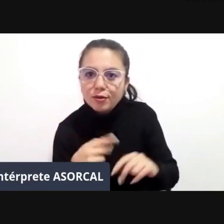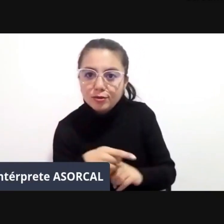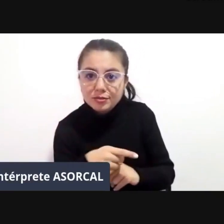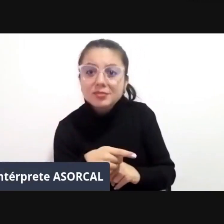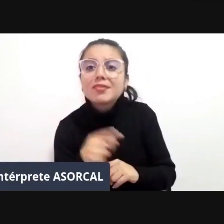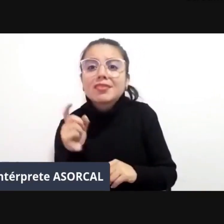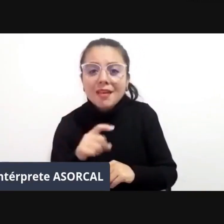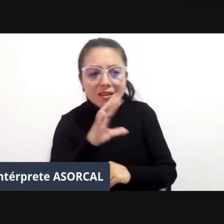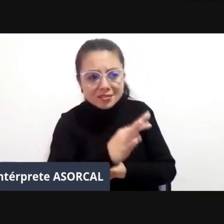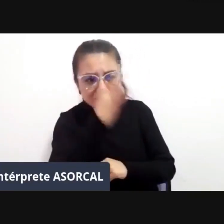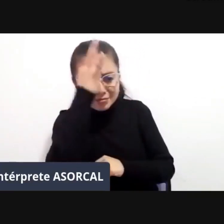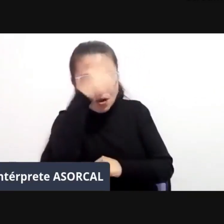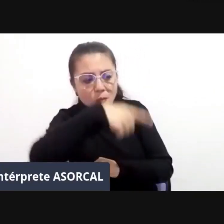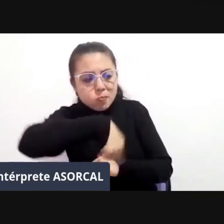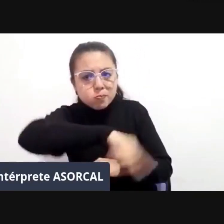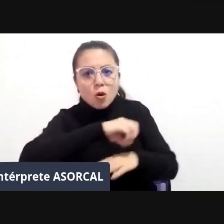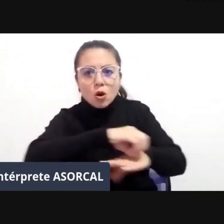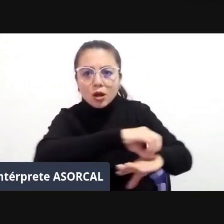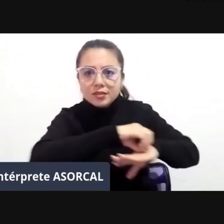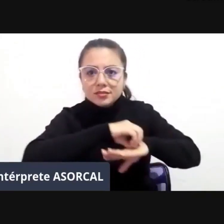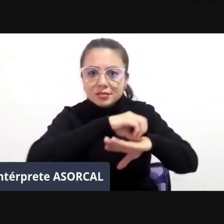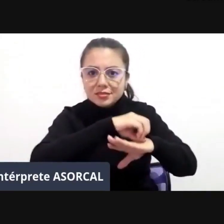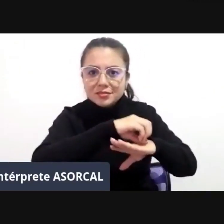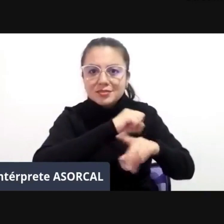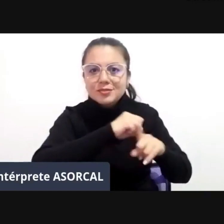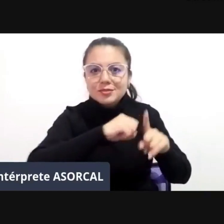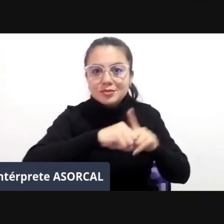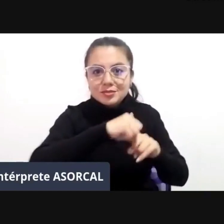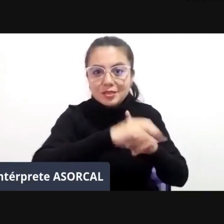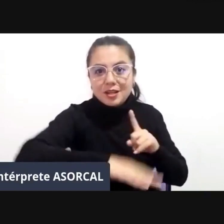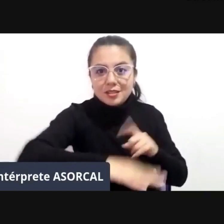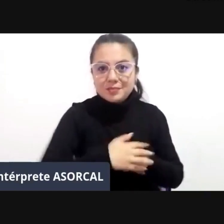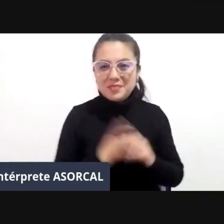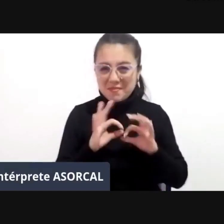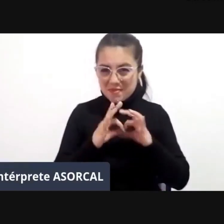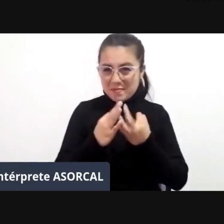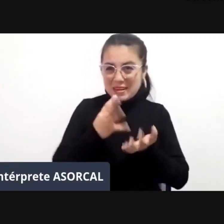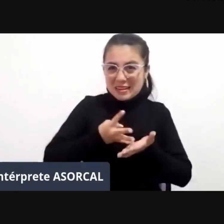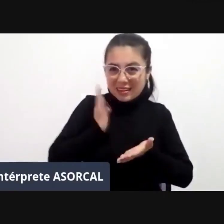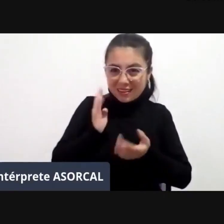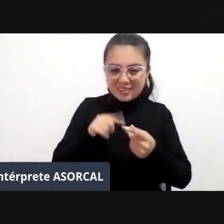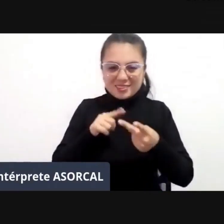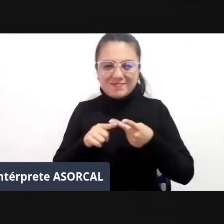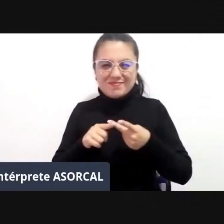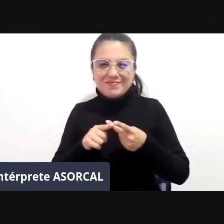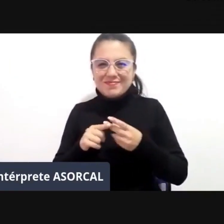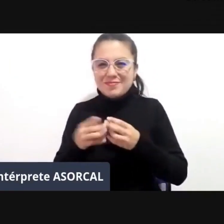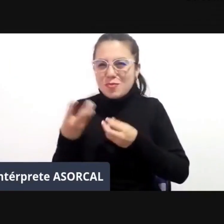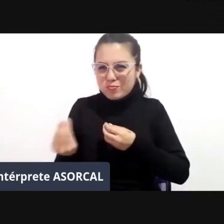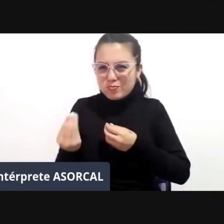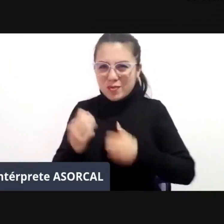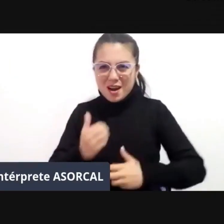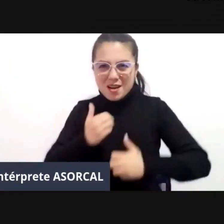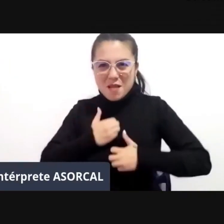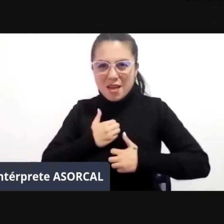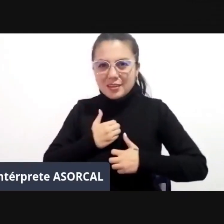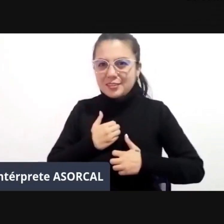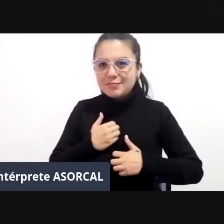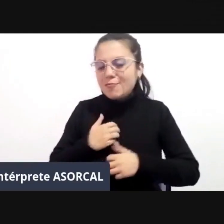populares. La oligarquía y las Fuerzas Armadas se vieron obligadas a dialogar con ellas, pero no fueron